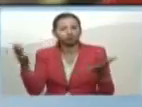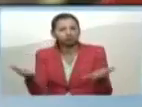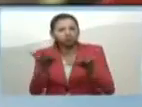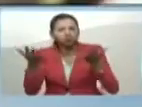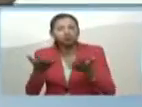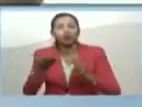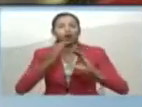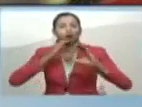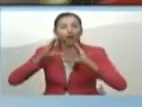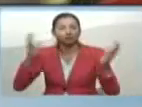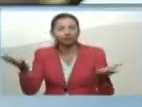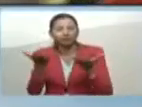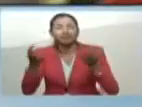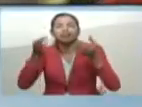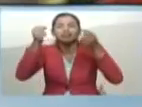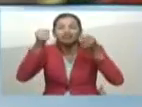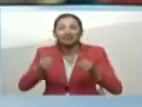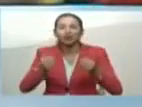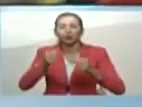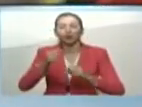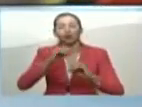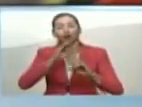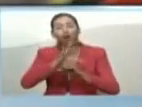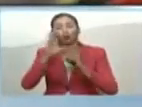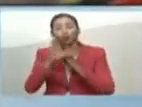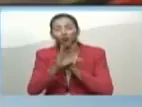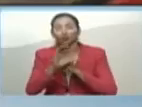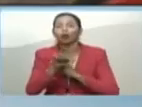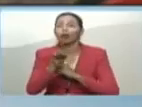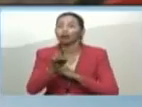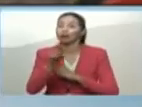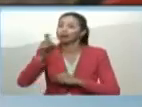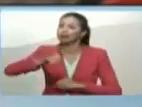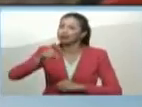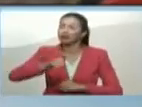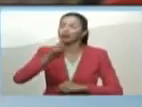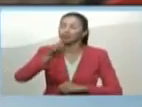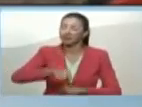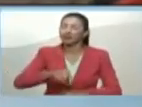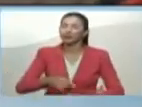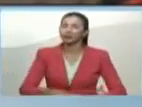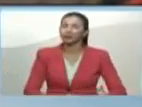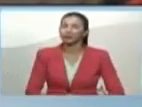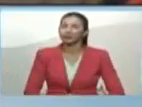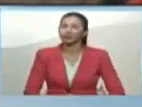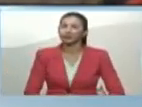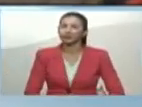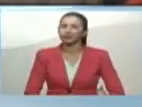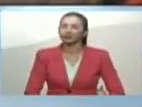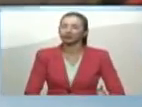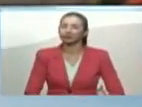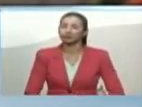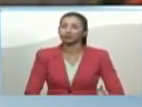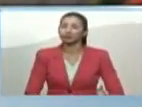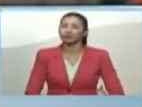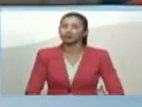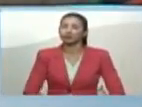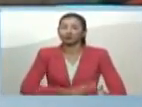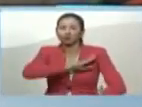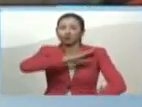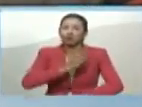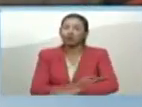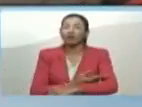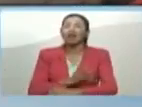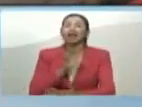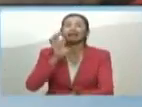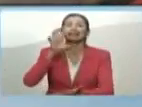comunicación, a la seguridad, a la cultura. Y es preciso, señor presidente, de que afiancemos el Estado comunal, porque